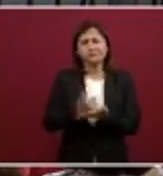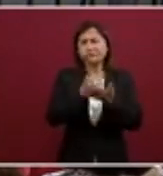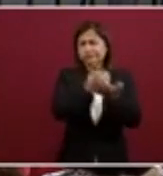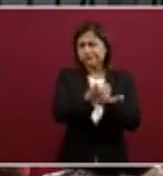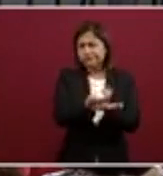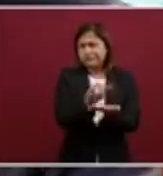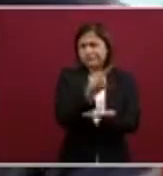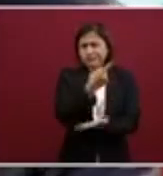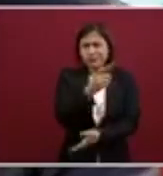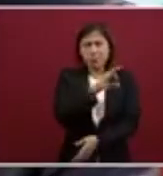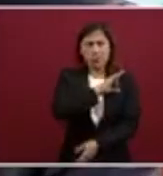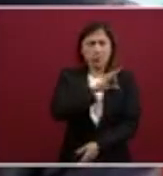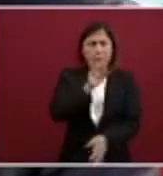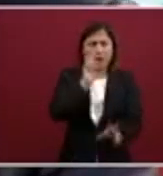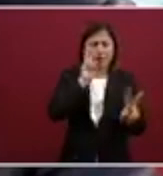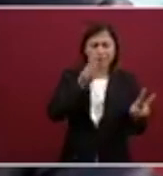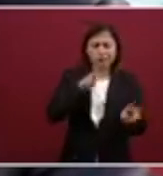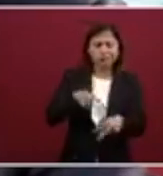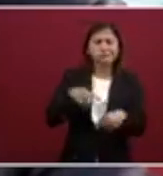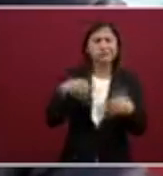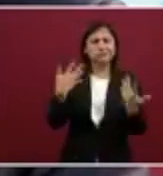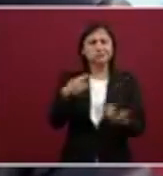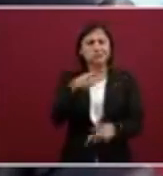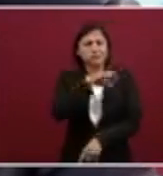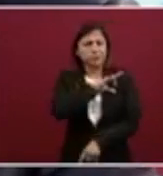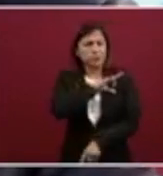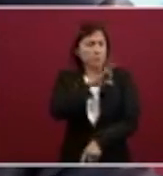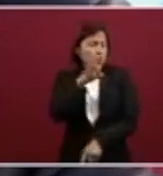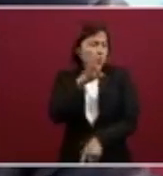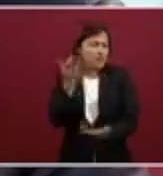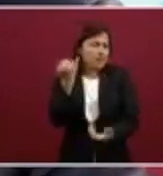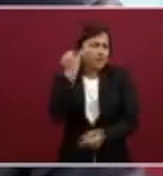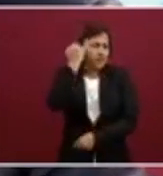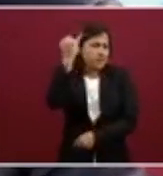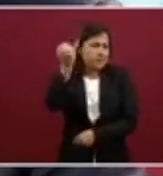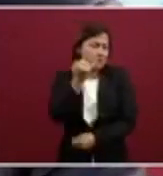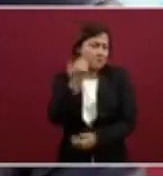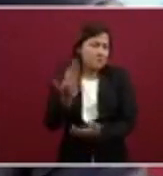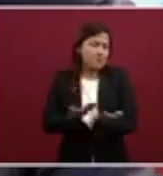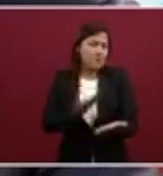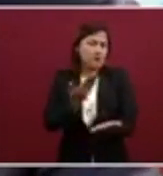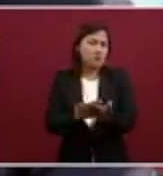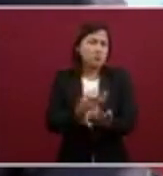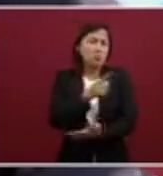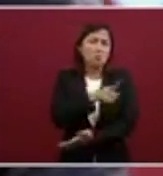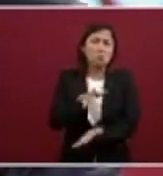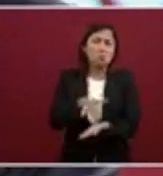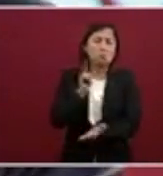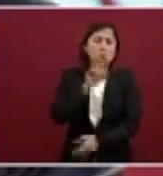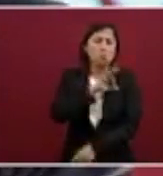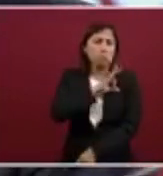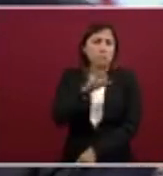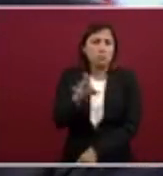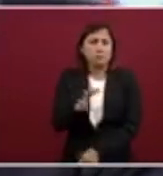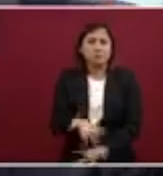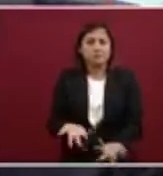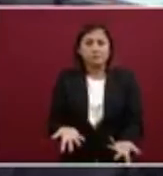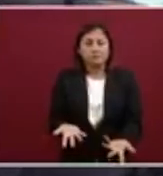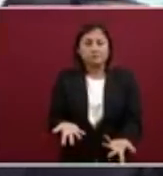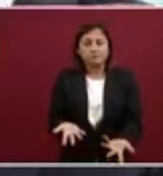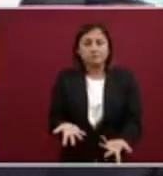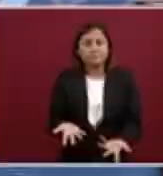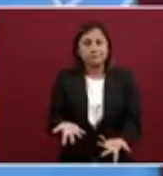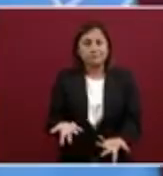opción, una alternativa, la mejor. Nosotros ya no queremos